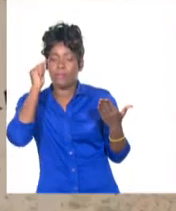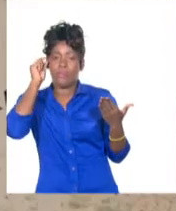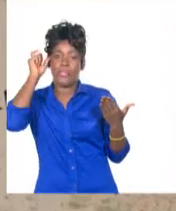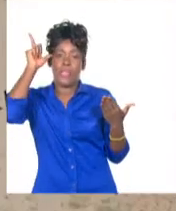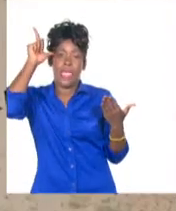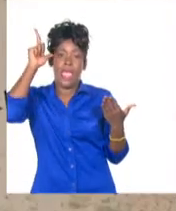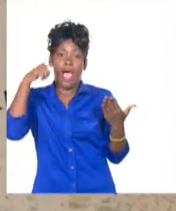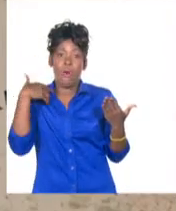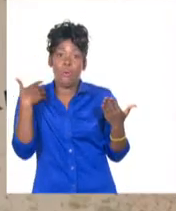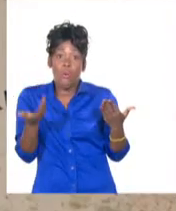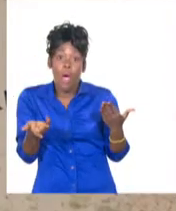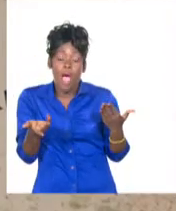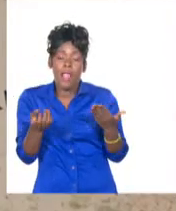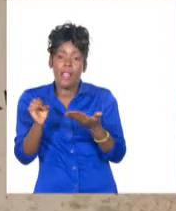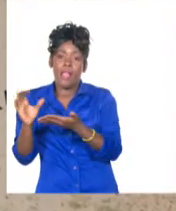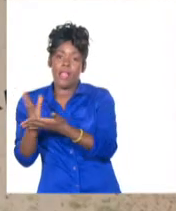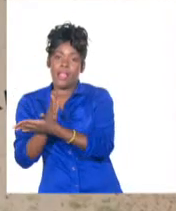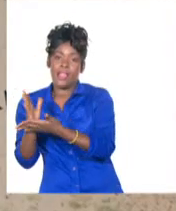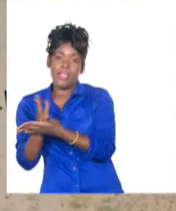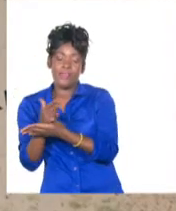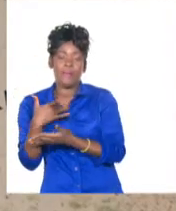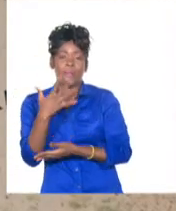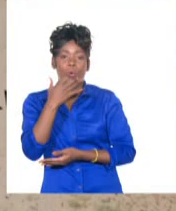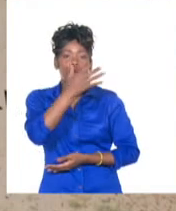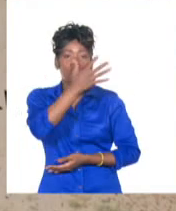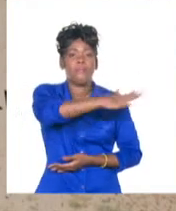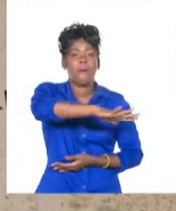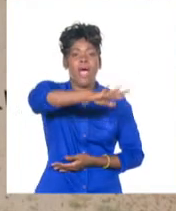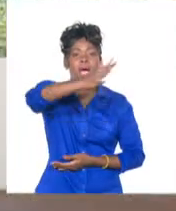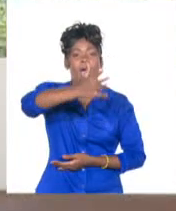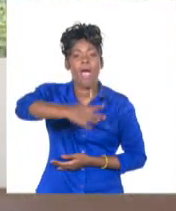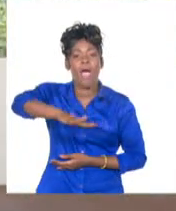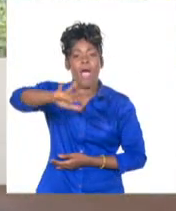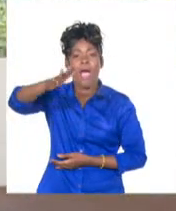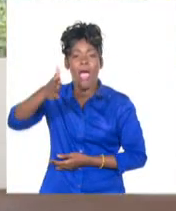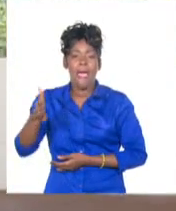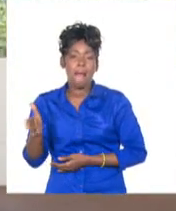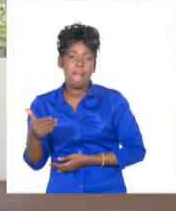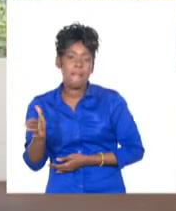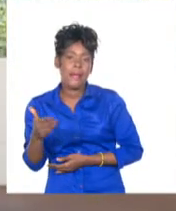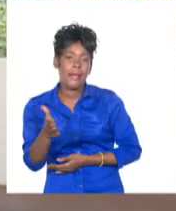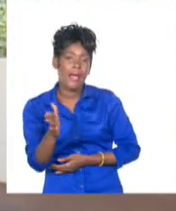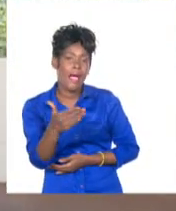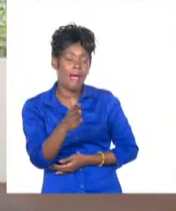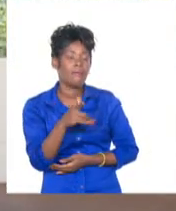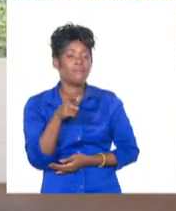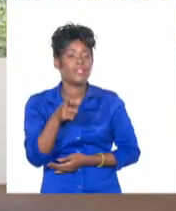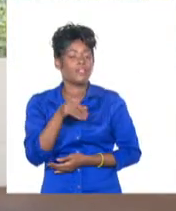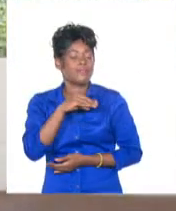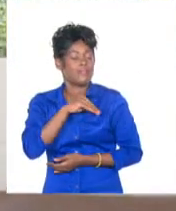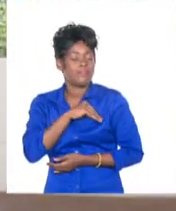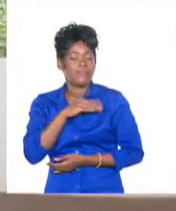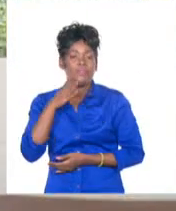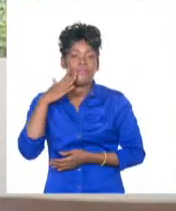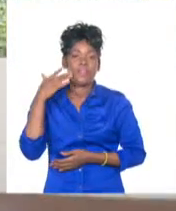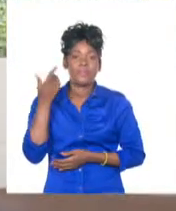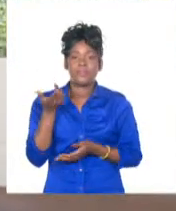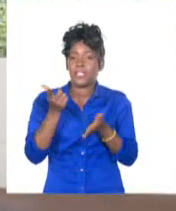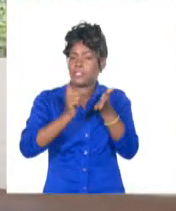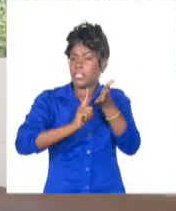parte de mi vida, como lo es como para todos los cubanos. En la literatura y en el arte